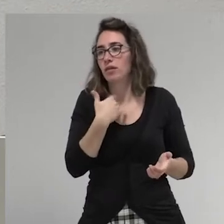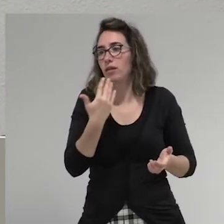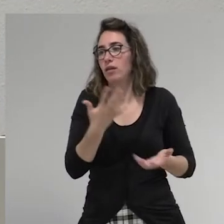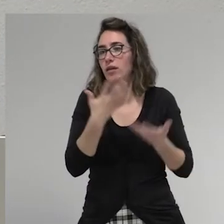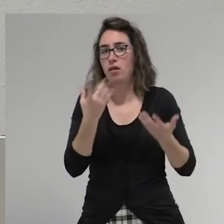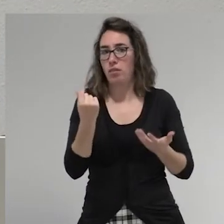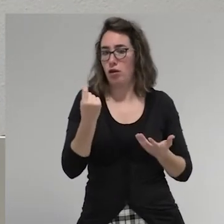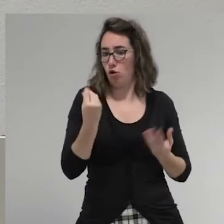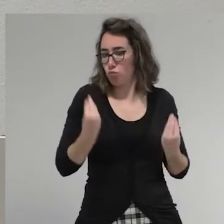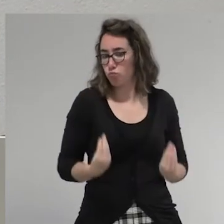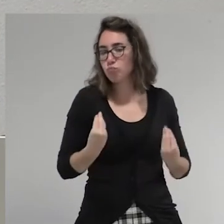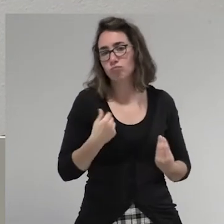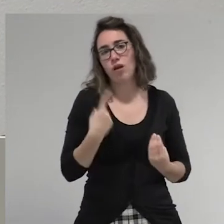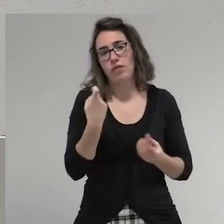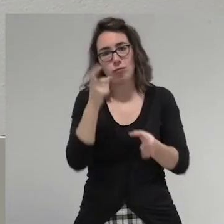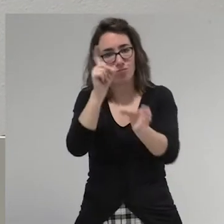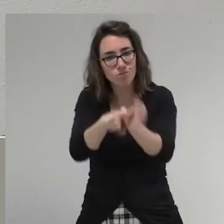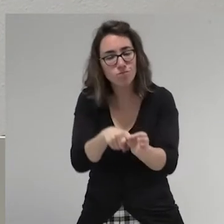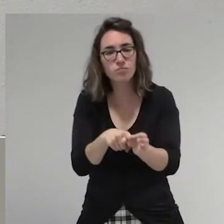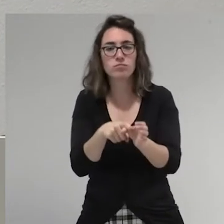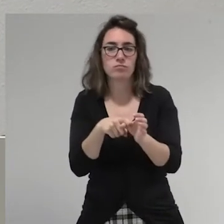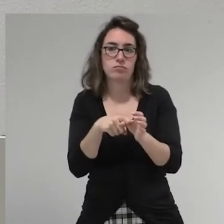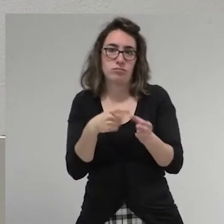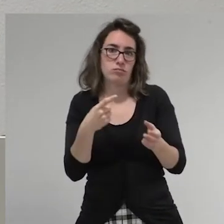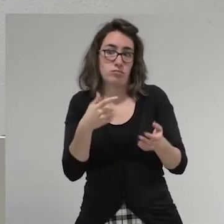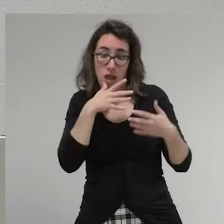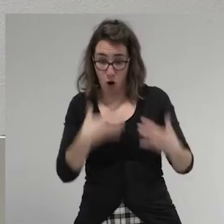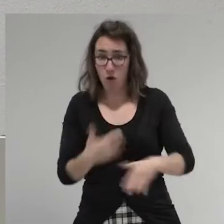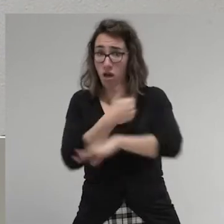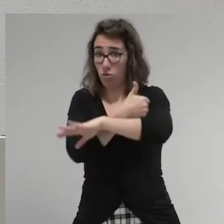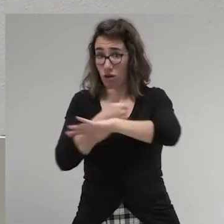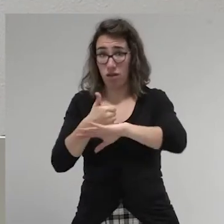adquisición económica, etcétera, etcétera. A día de hoy la ciudadanía funciona de la misma manera.